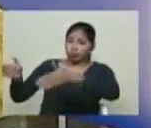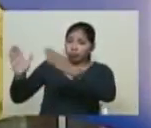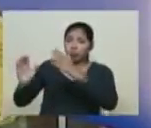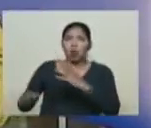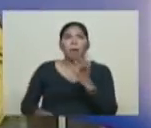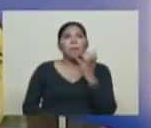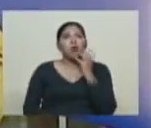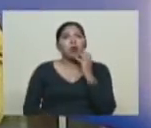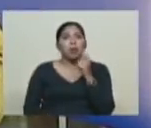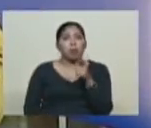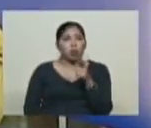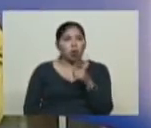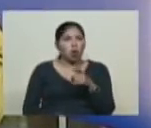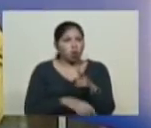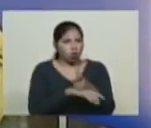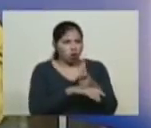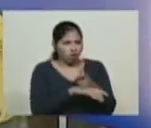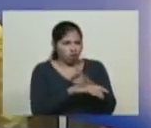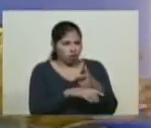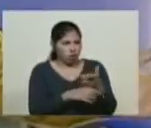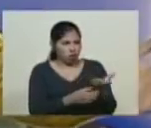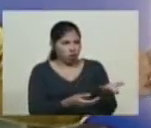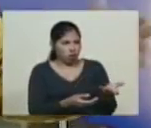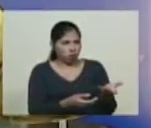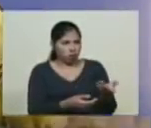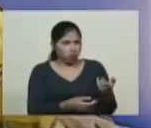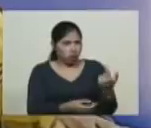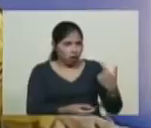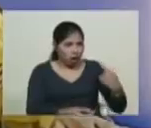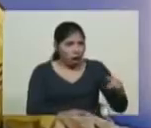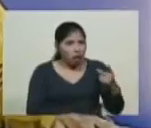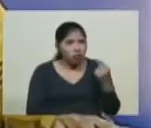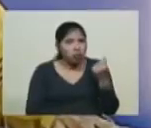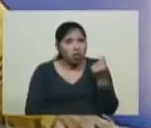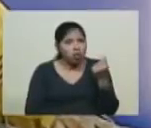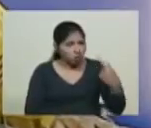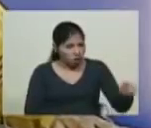gobernador tener estos recursos que yo le voy a dar para el hospital? No.